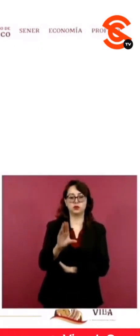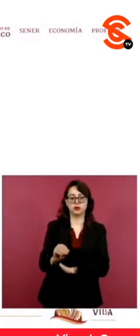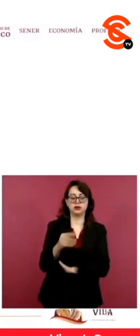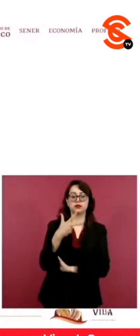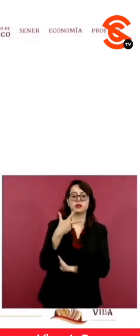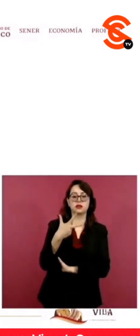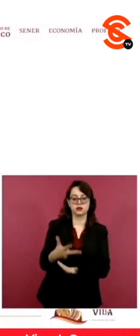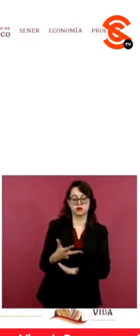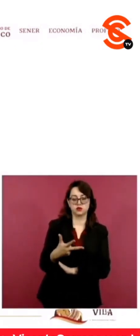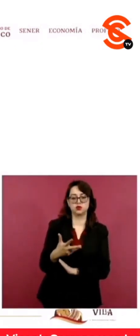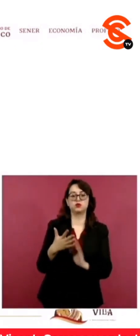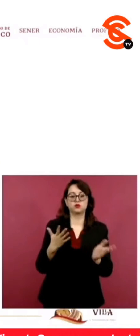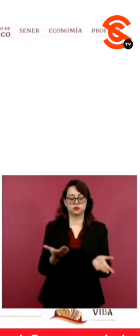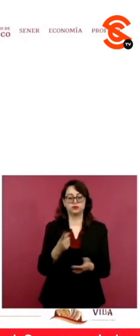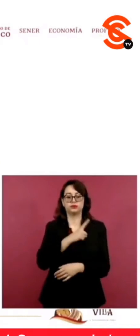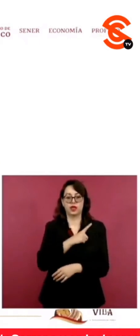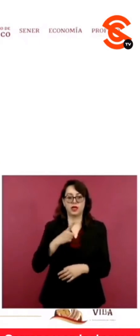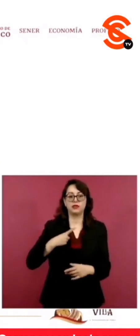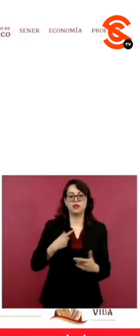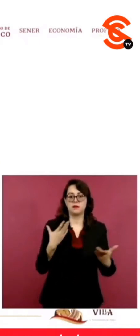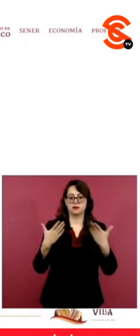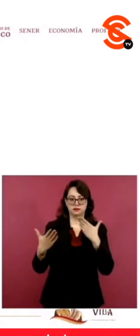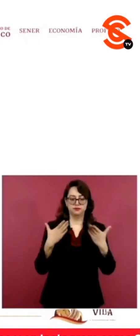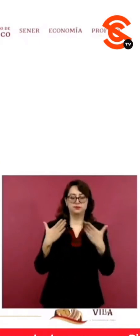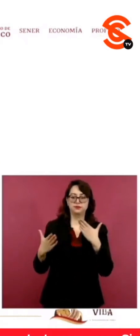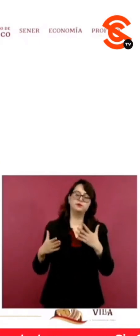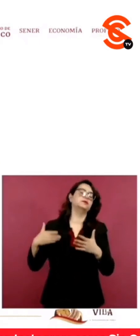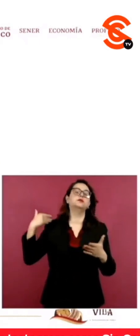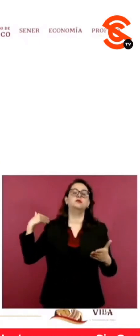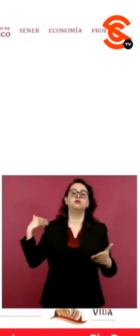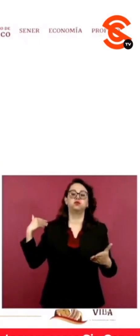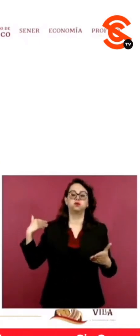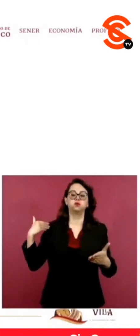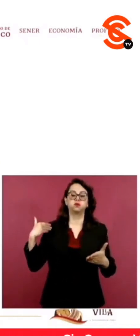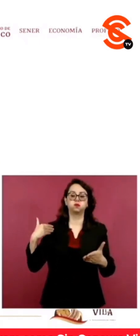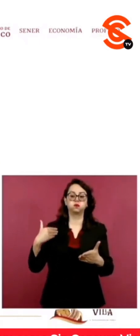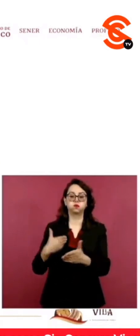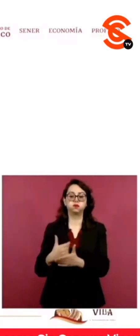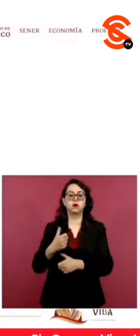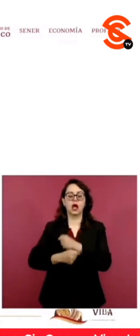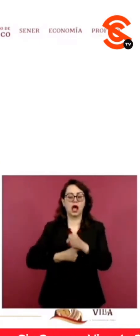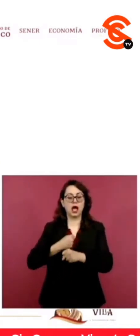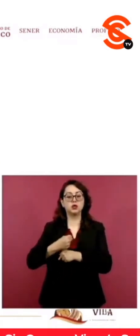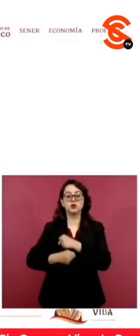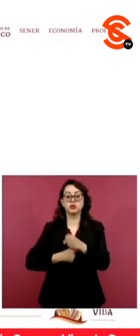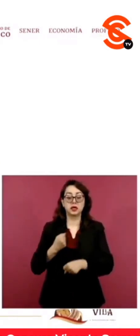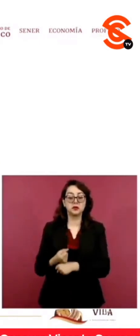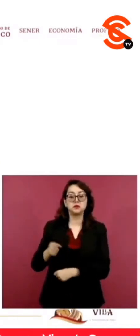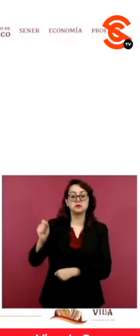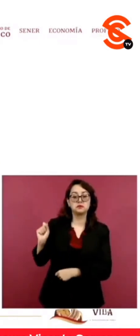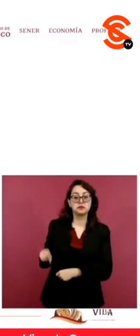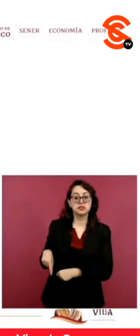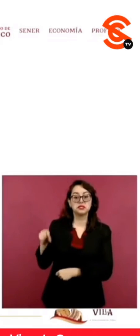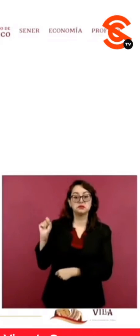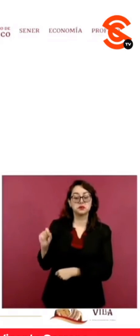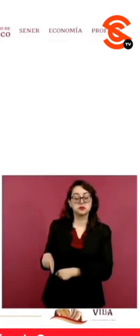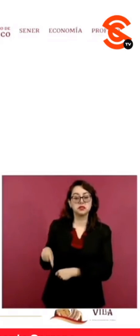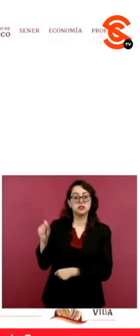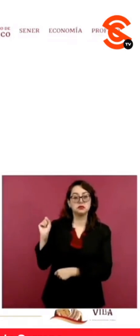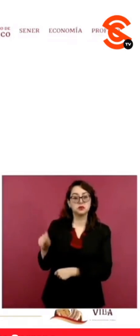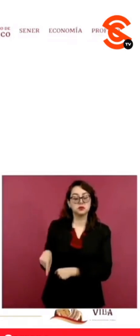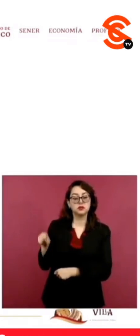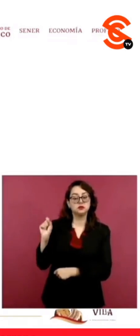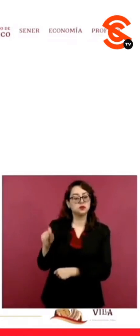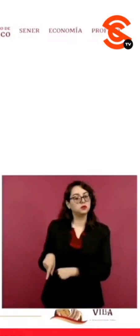si lo comparan en los últimos meses, semanas, que hay estabilidad en estos precios, a pesar de que hay una fuerte